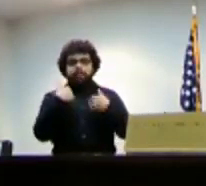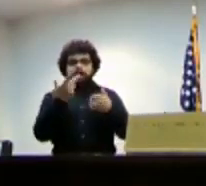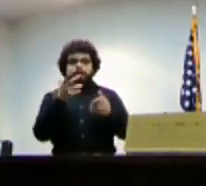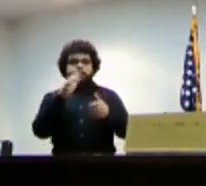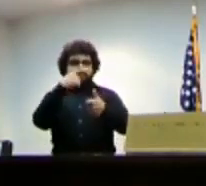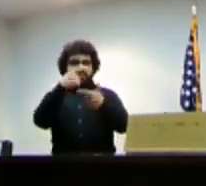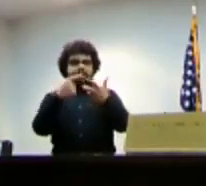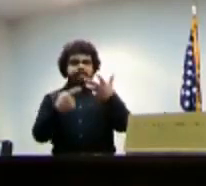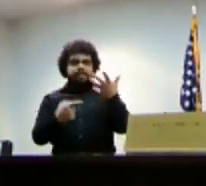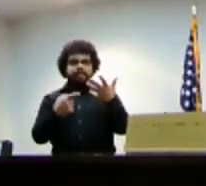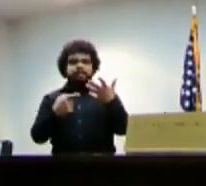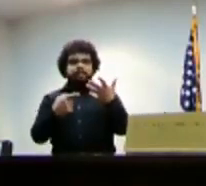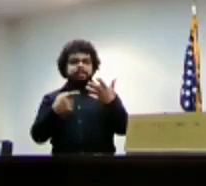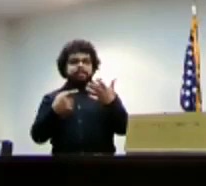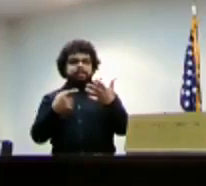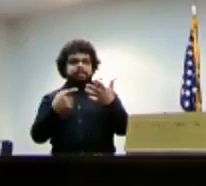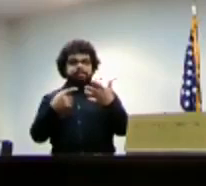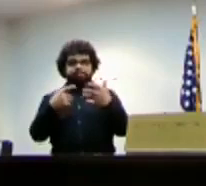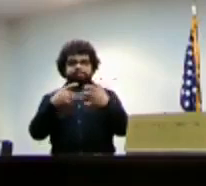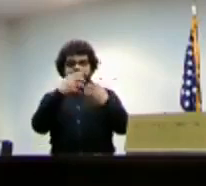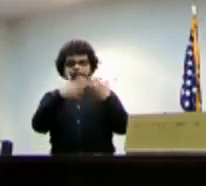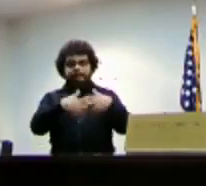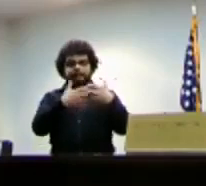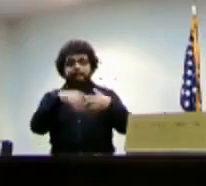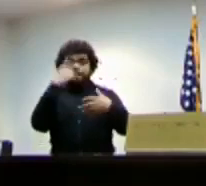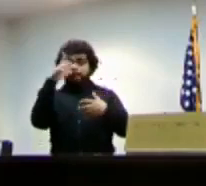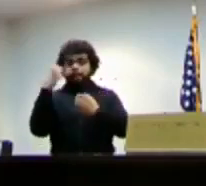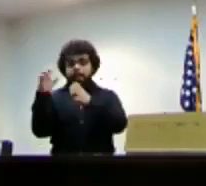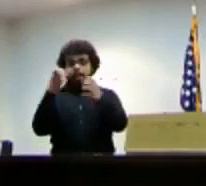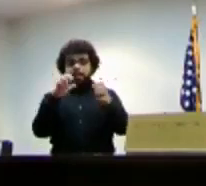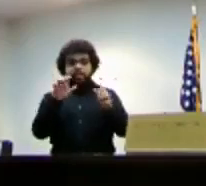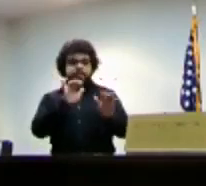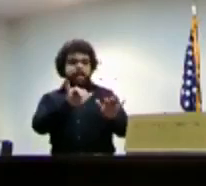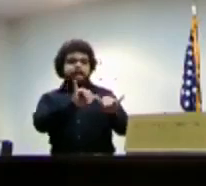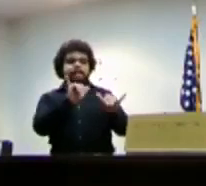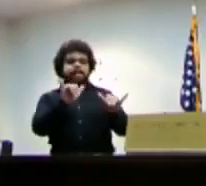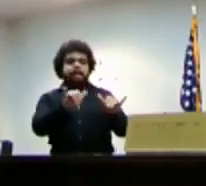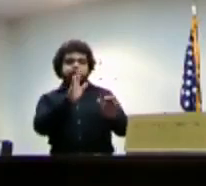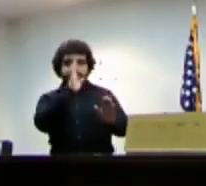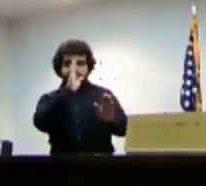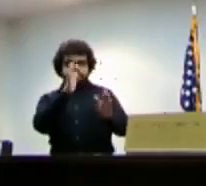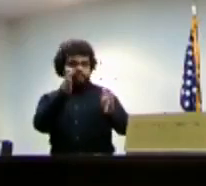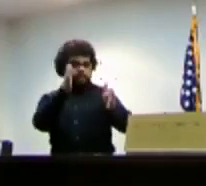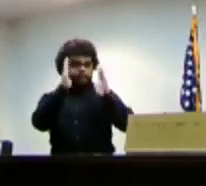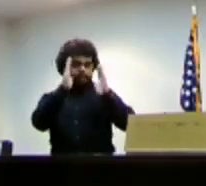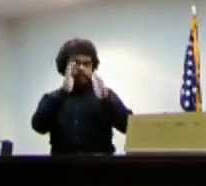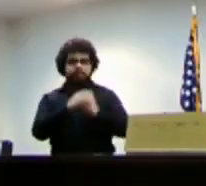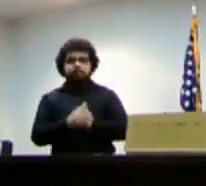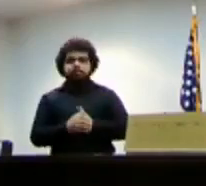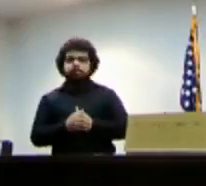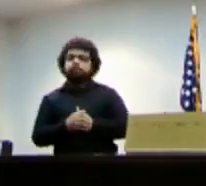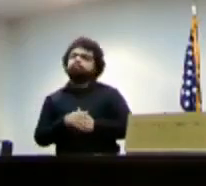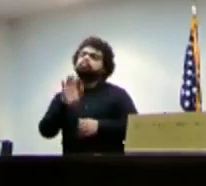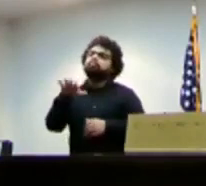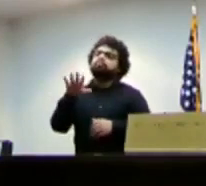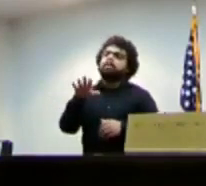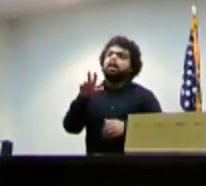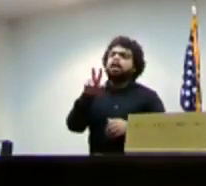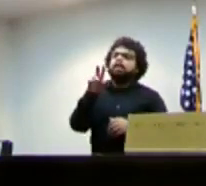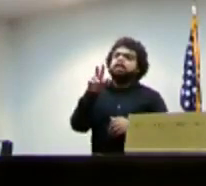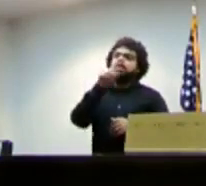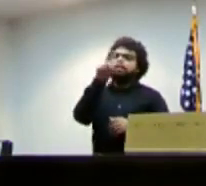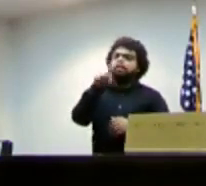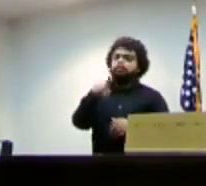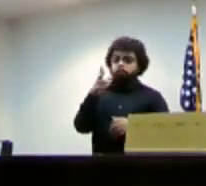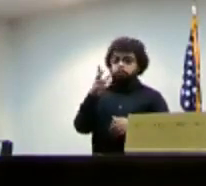unidades de emergencia fuera de servicio en stand-by. Voy a verificarle un momentito, ¿verdad? Los datos. Y le pregunto también, y esto es lo que él